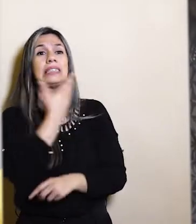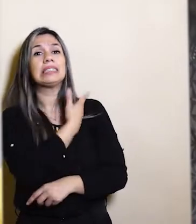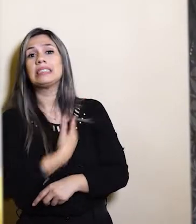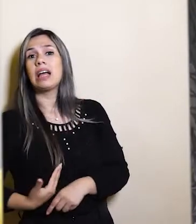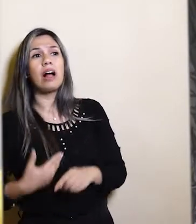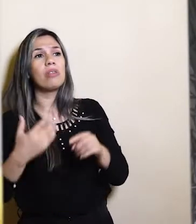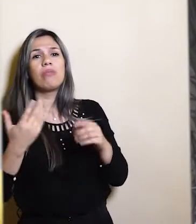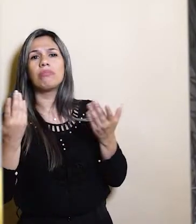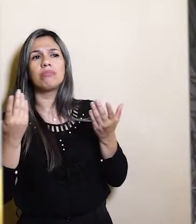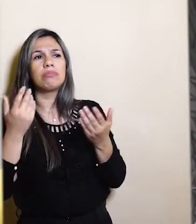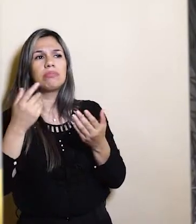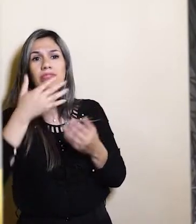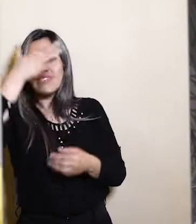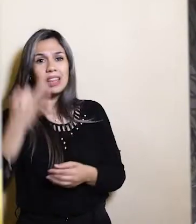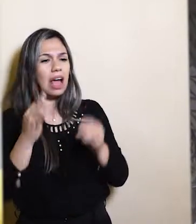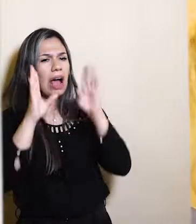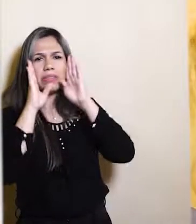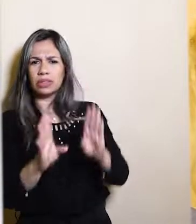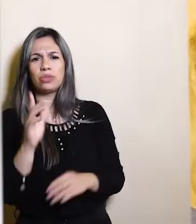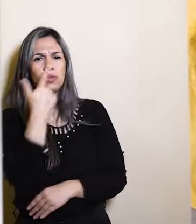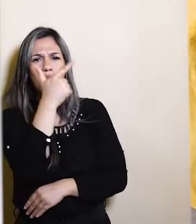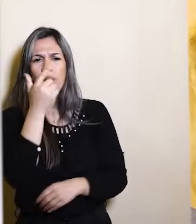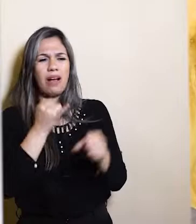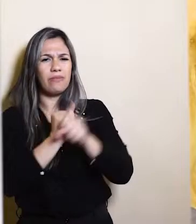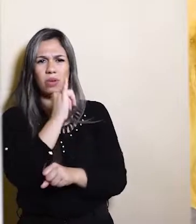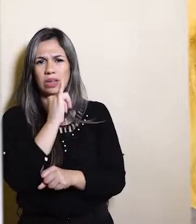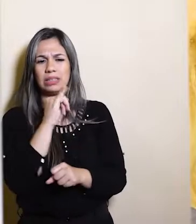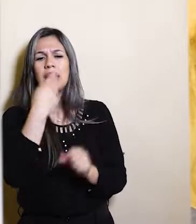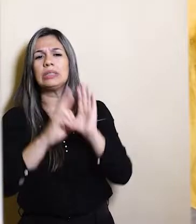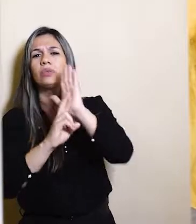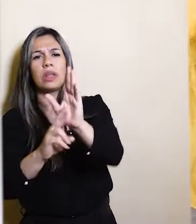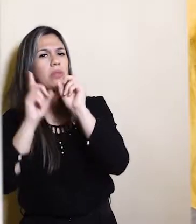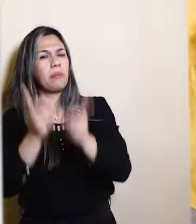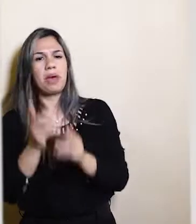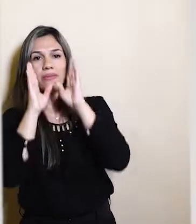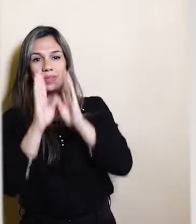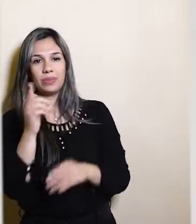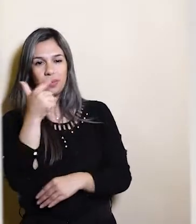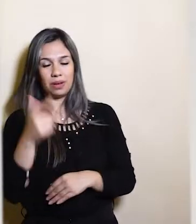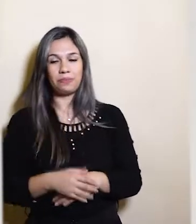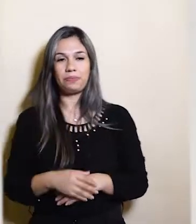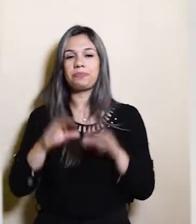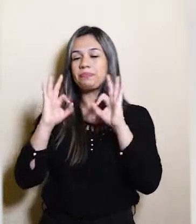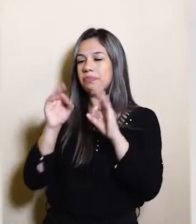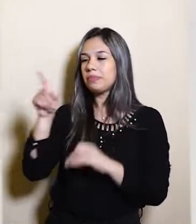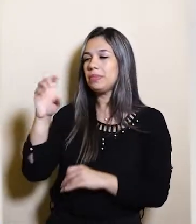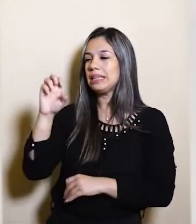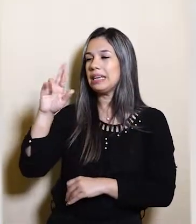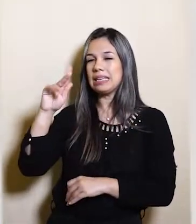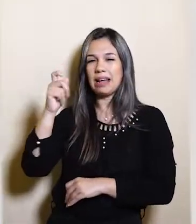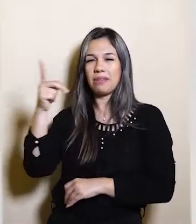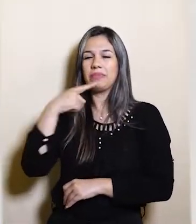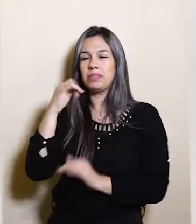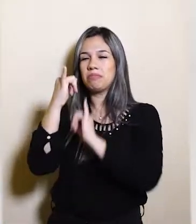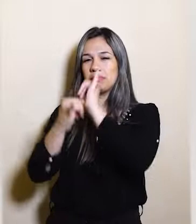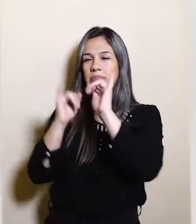está atendiendo esa violencia sexual y el resultado de esa violencia. Ahora, Erika, de alguna manera ya fuiste también hablando de esto, pero me gustaría